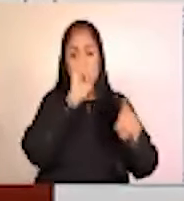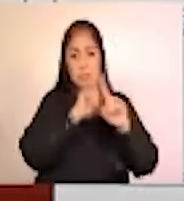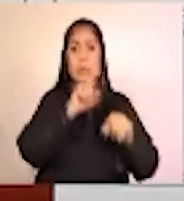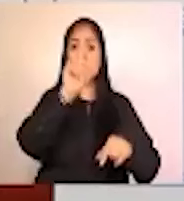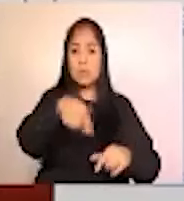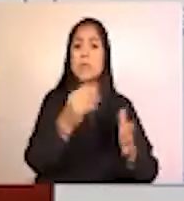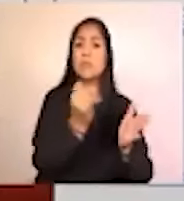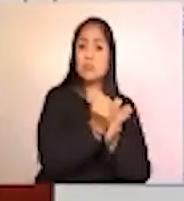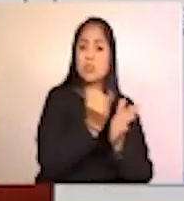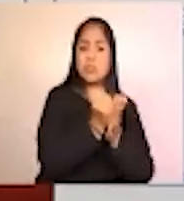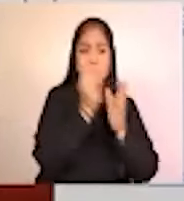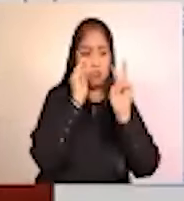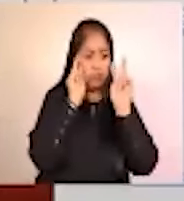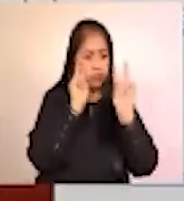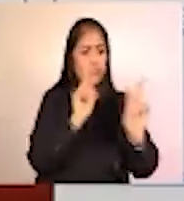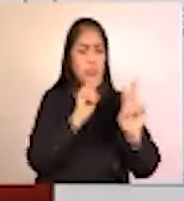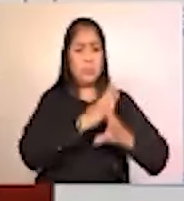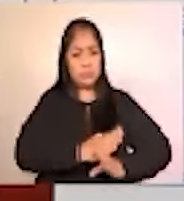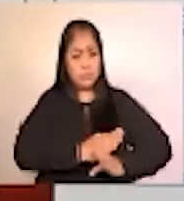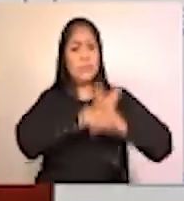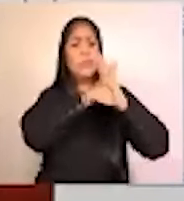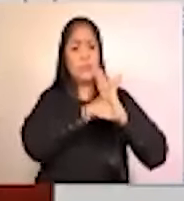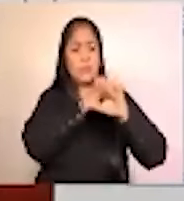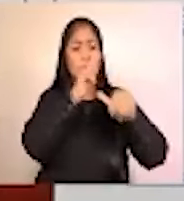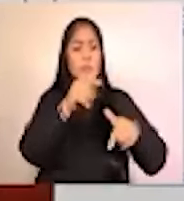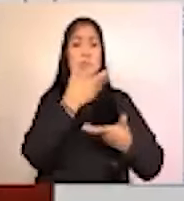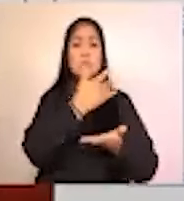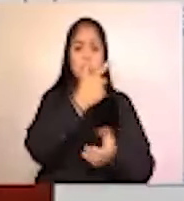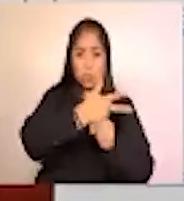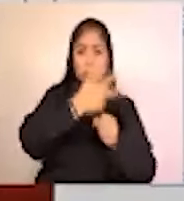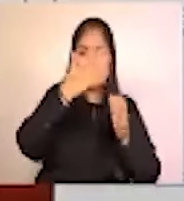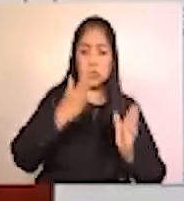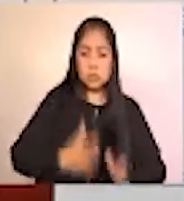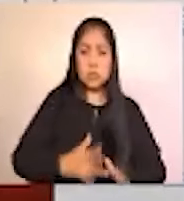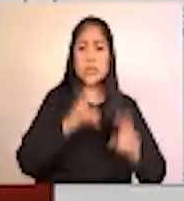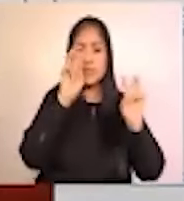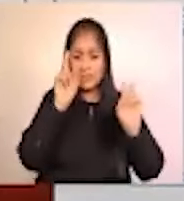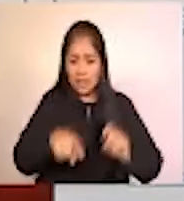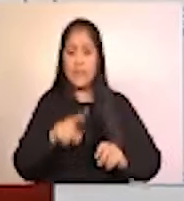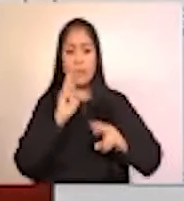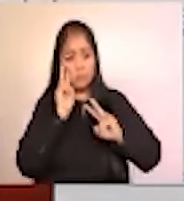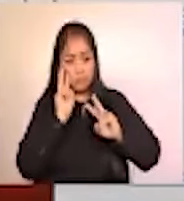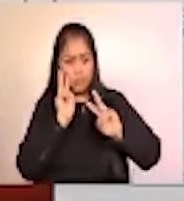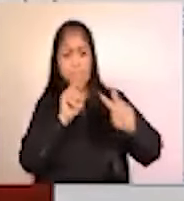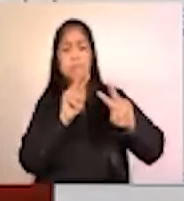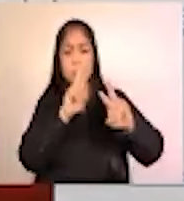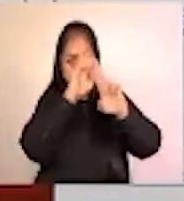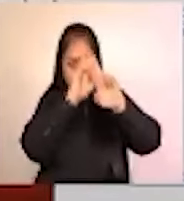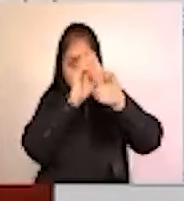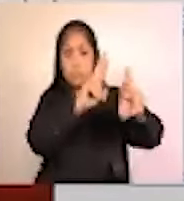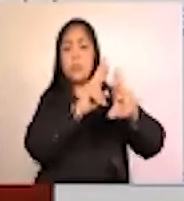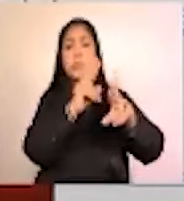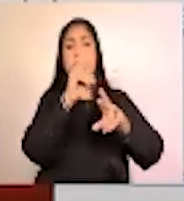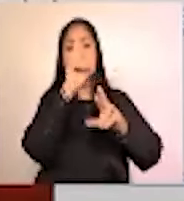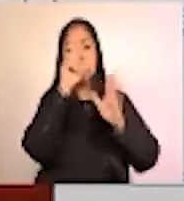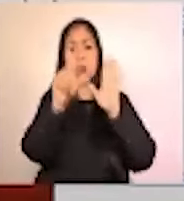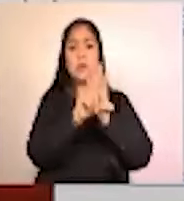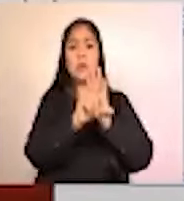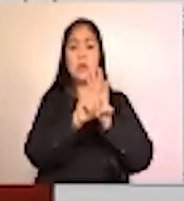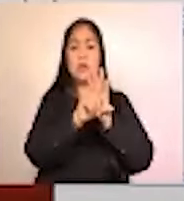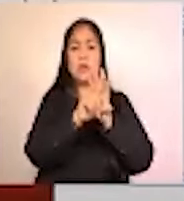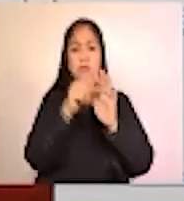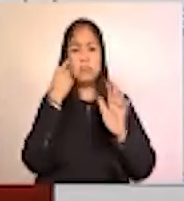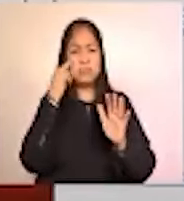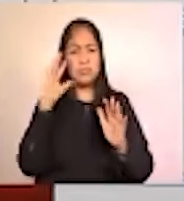de los derechos y de las garantías de los guatemaltecos, que debiera velar porque se respete la ley, actúe de manera